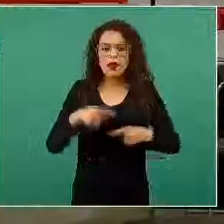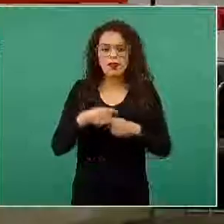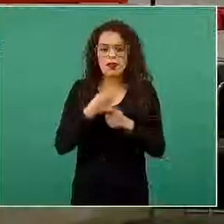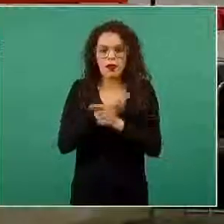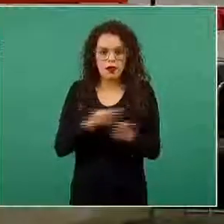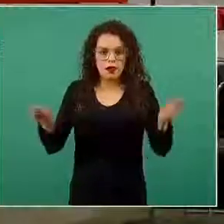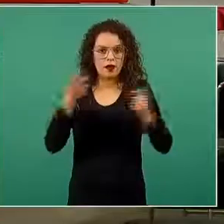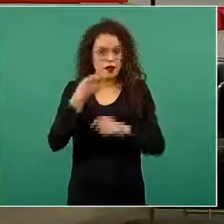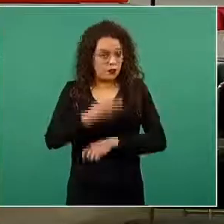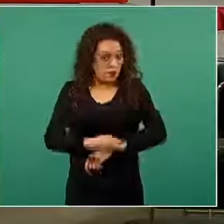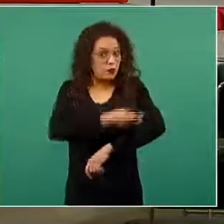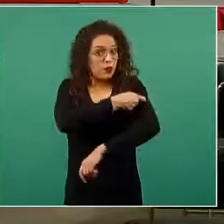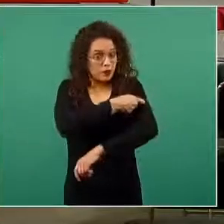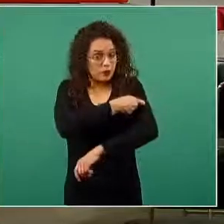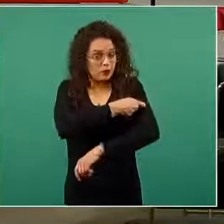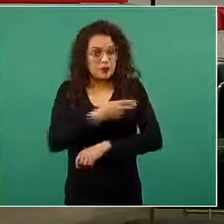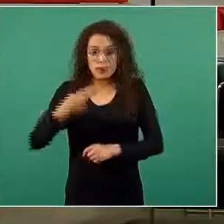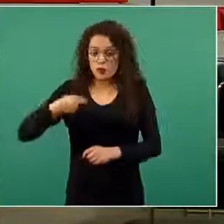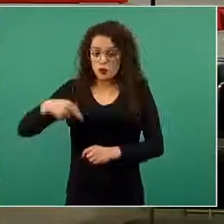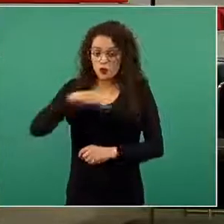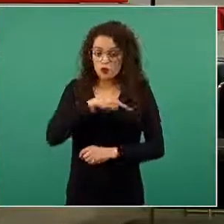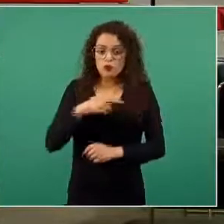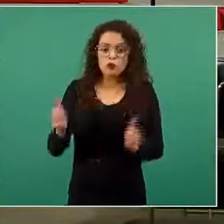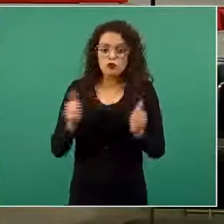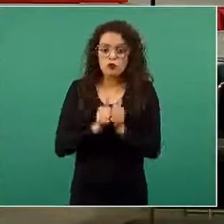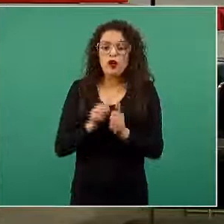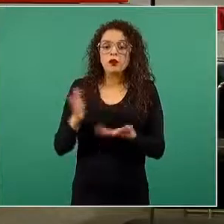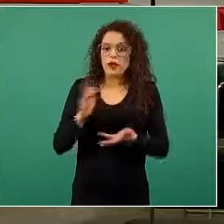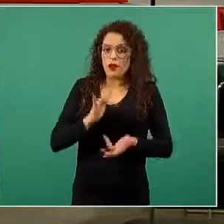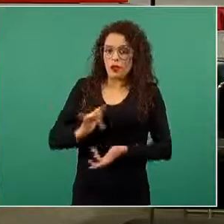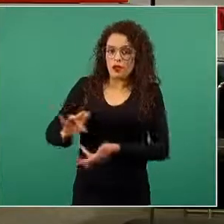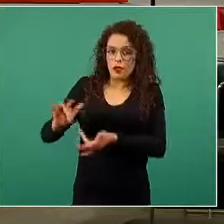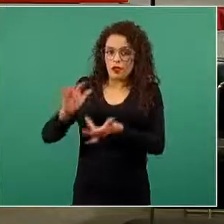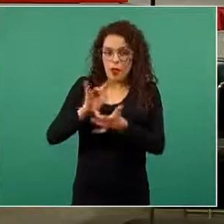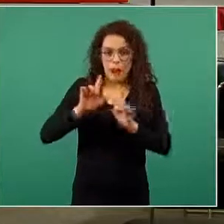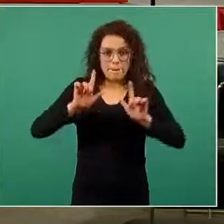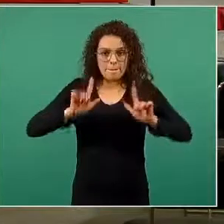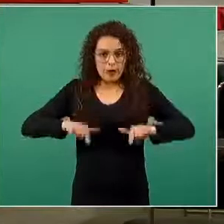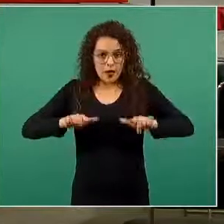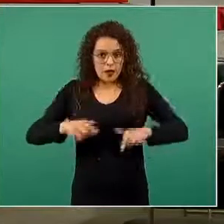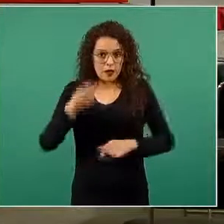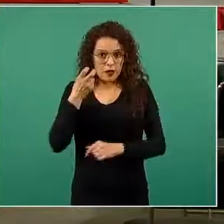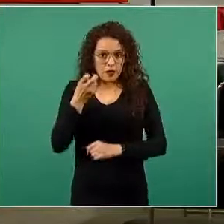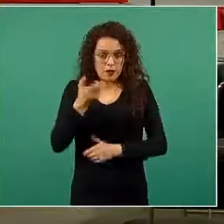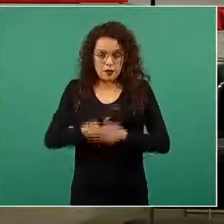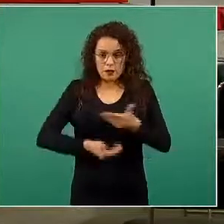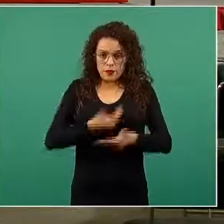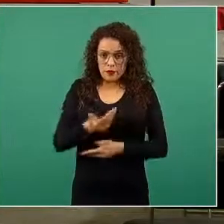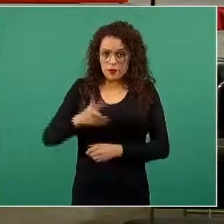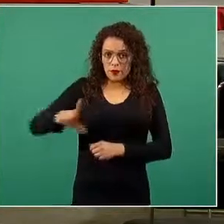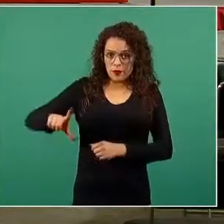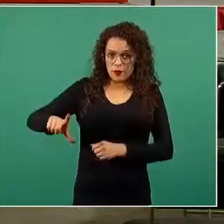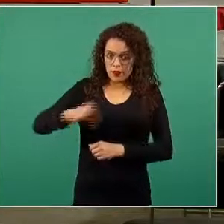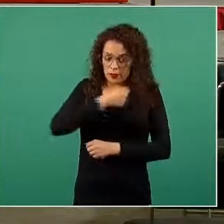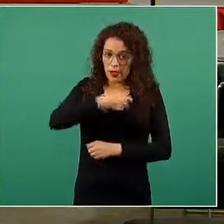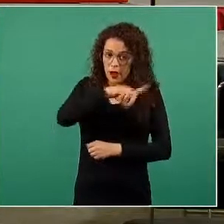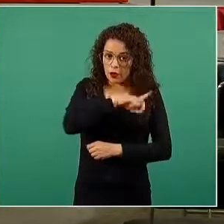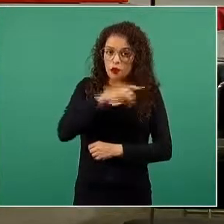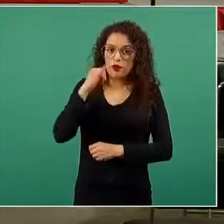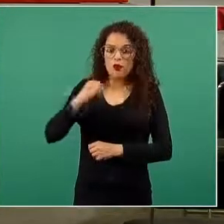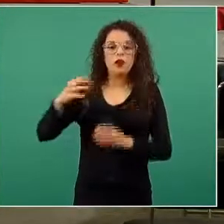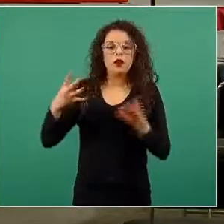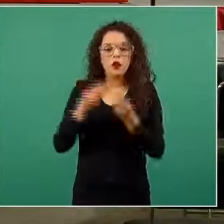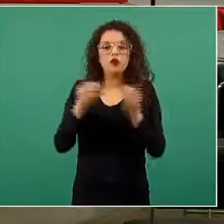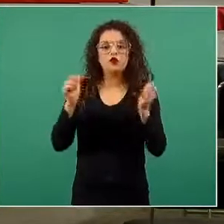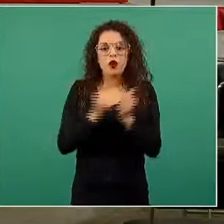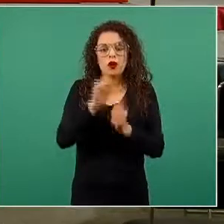el biológico. Nosotros, a través de redes sociales, a través de la página de los servicios de salud, en conjunto con la Secretaría del Bienestar, lo que hacemos es